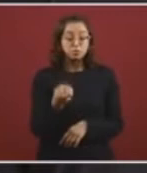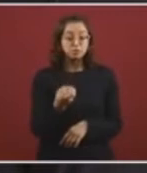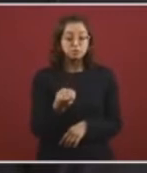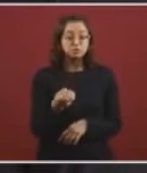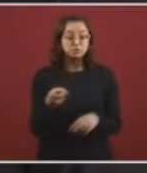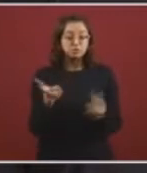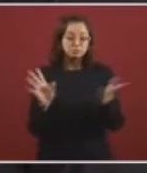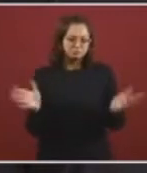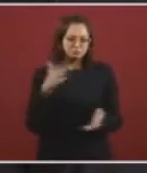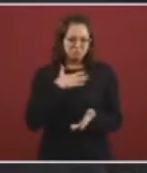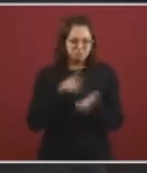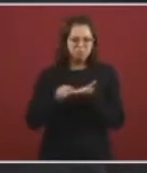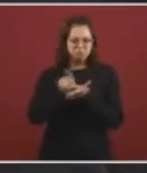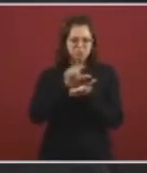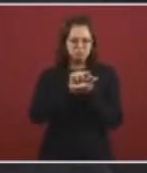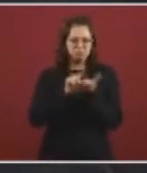lo de mi mensaje,